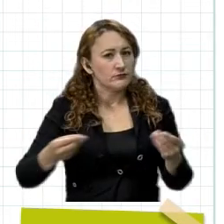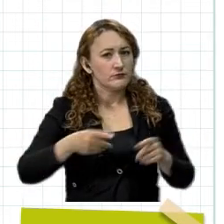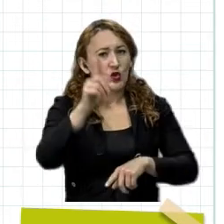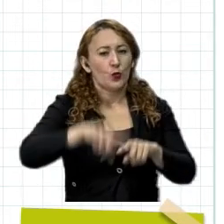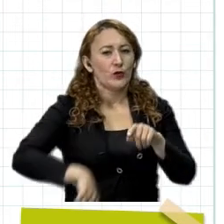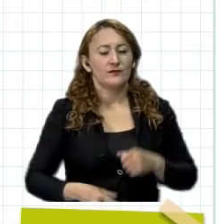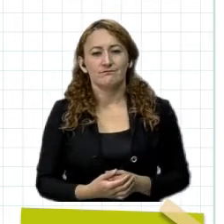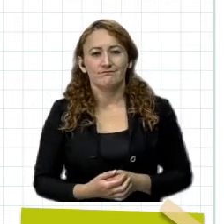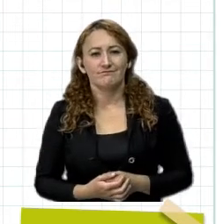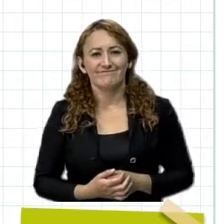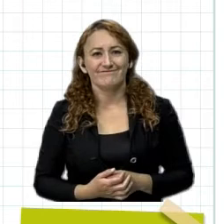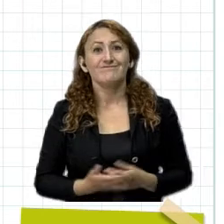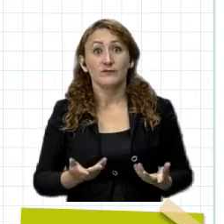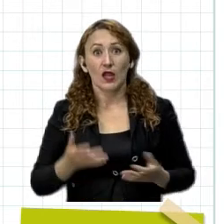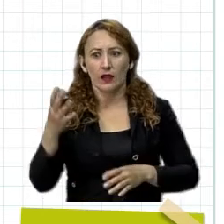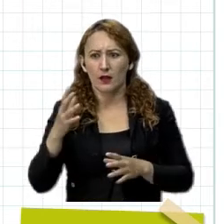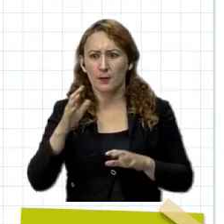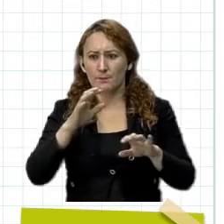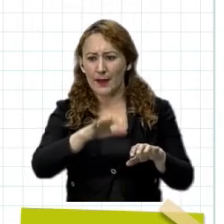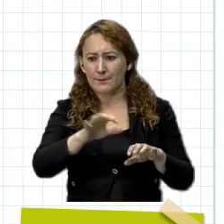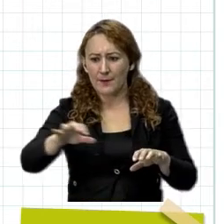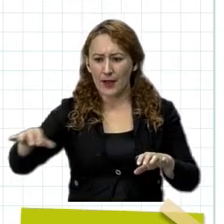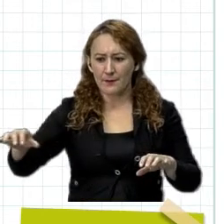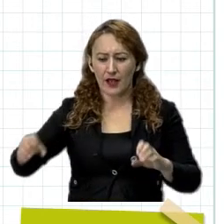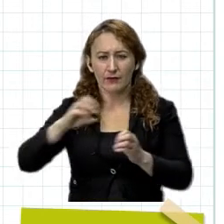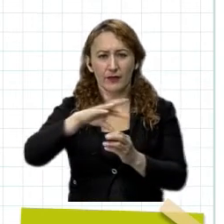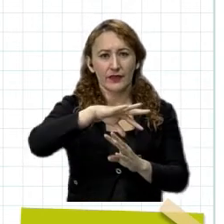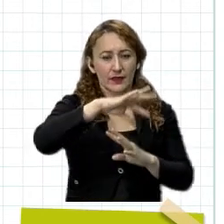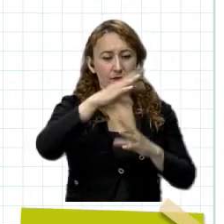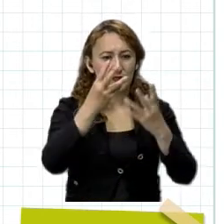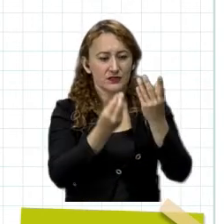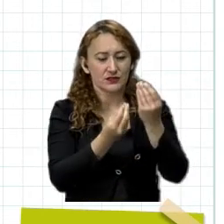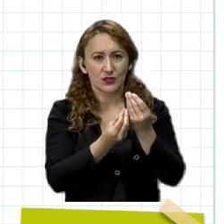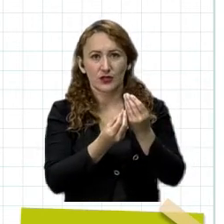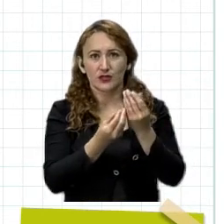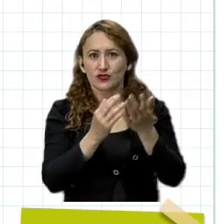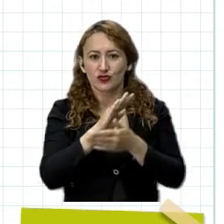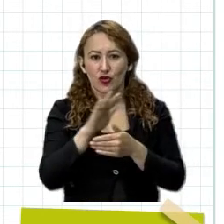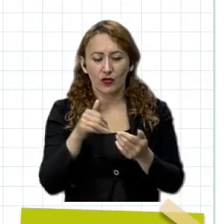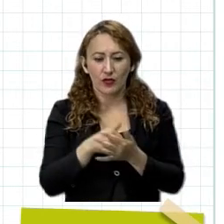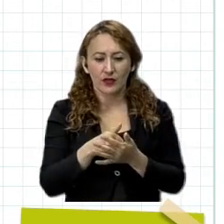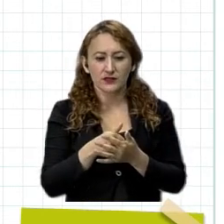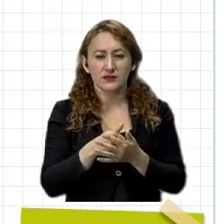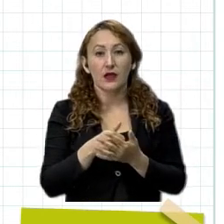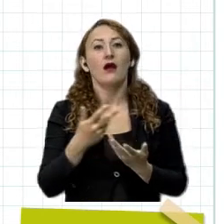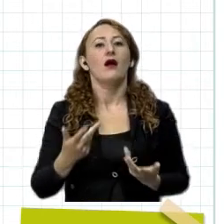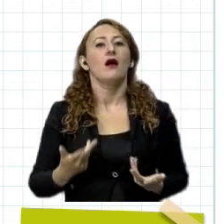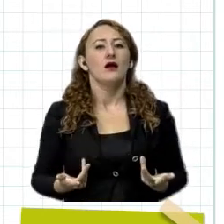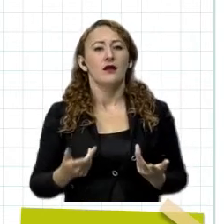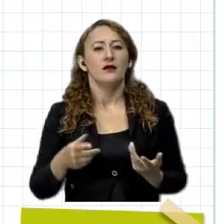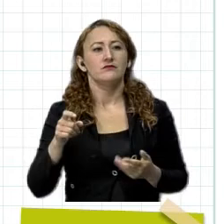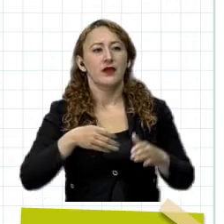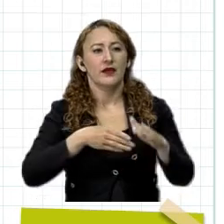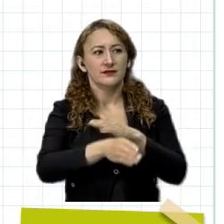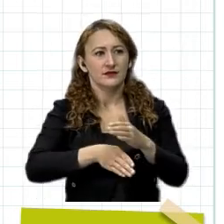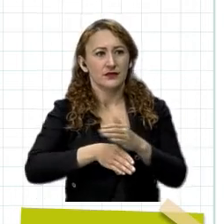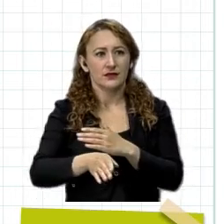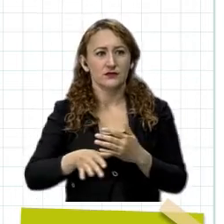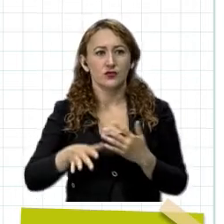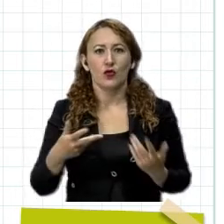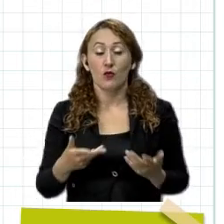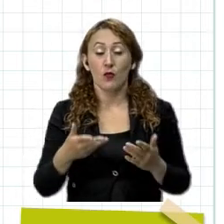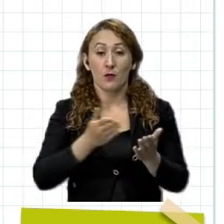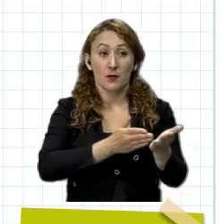y que todas las dimensiones de las que estamos hablando, que permitan acceso,